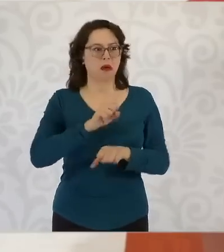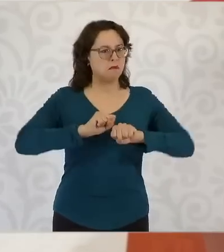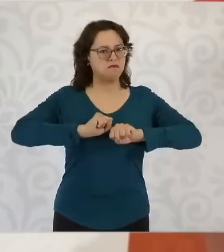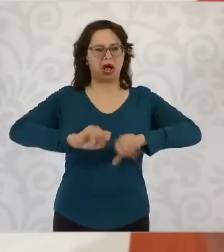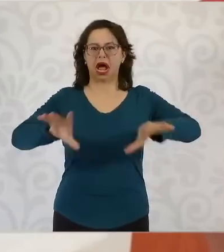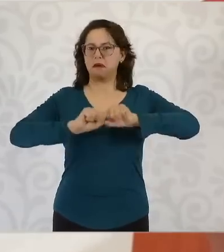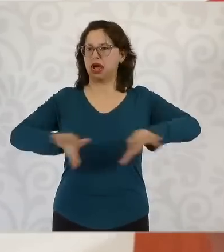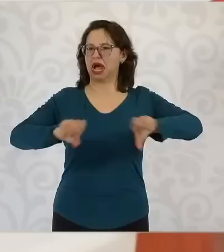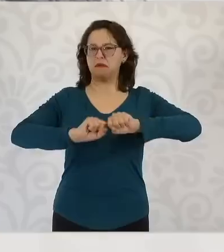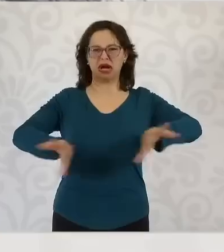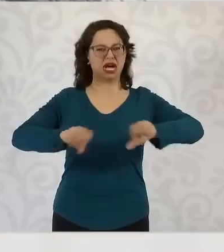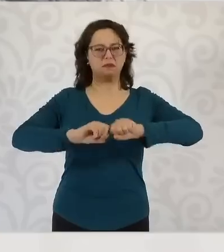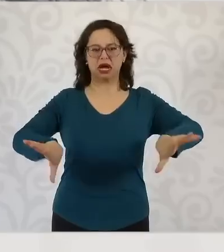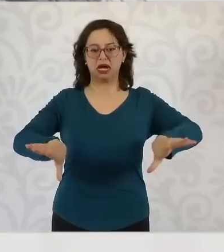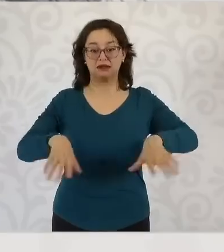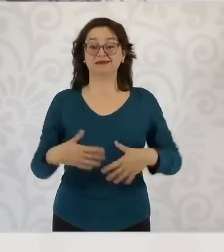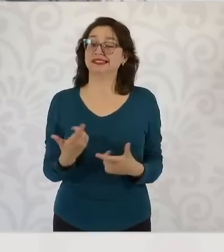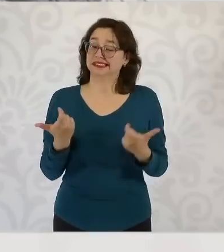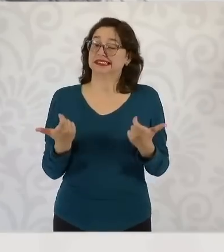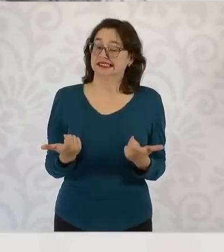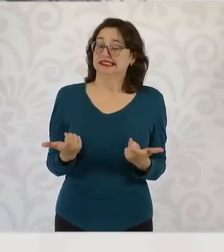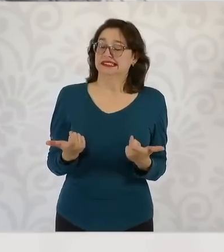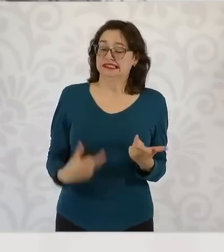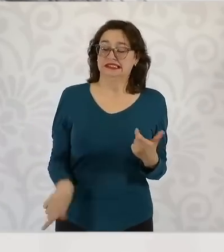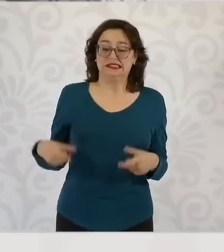la andanada. Eso requiere mucho dinero,